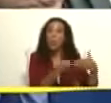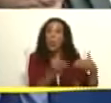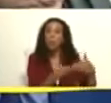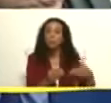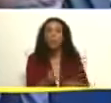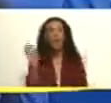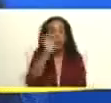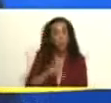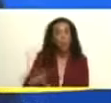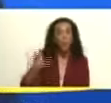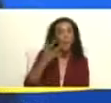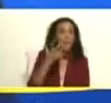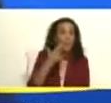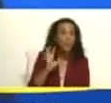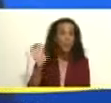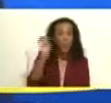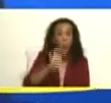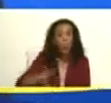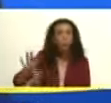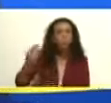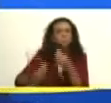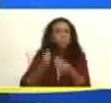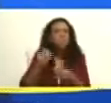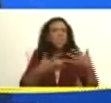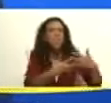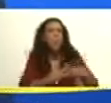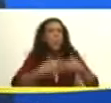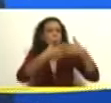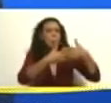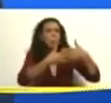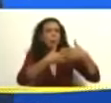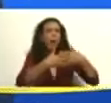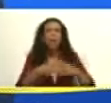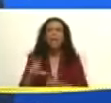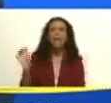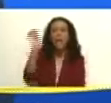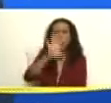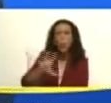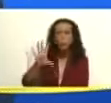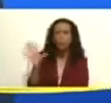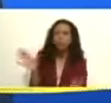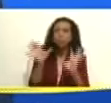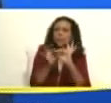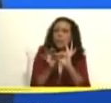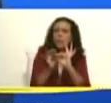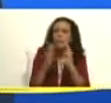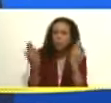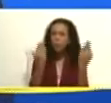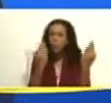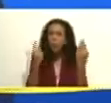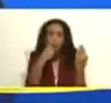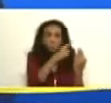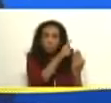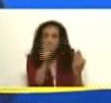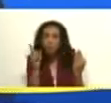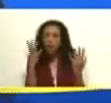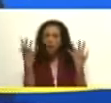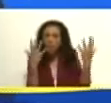Europa. ¿Qué pasa en Estados Unidos y Europa? Si usted burla